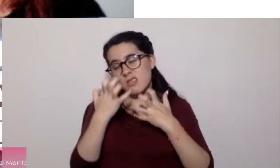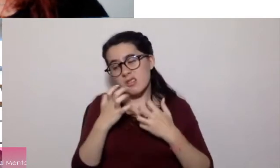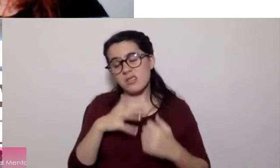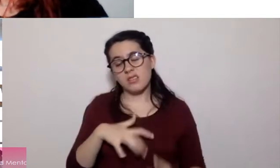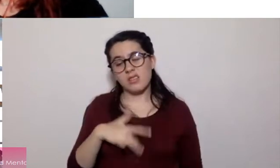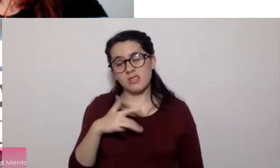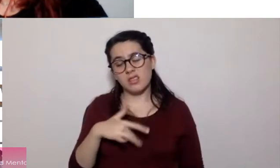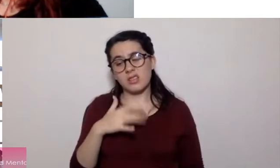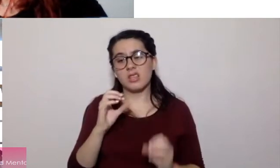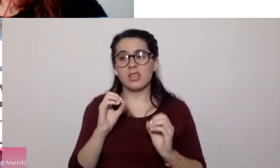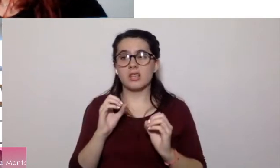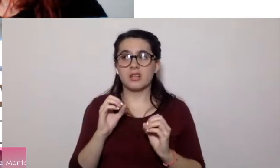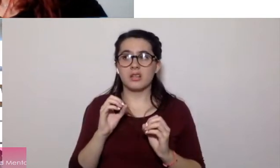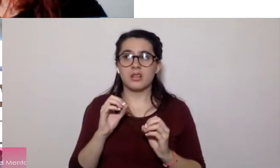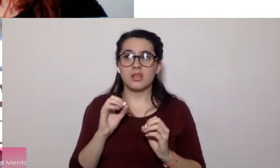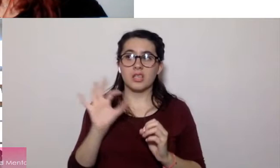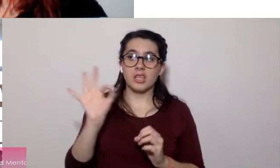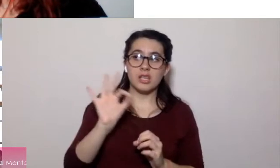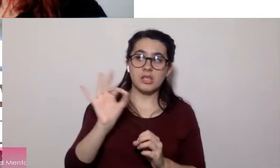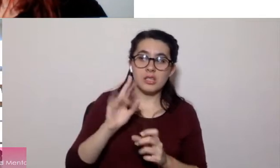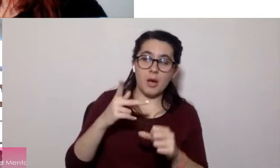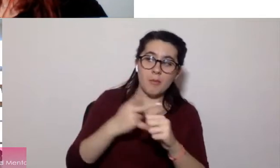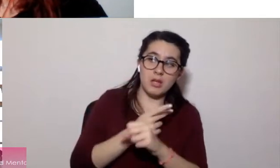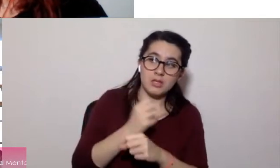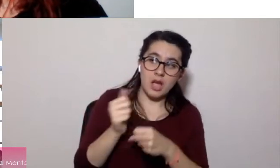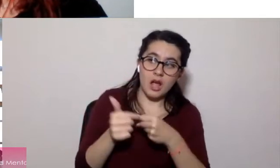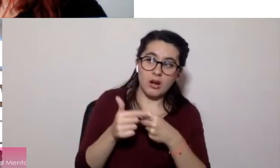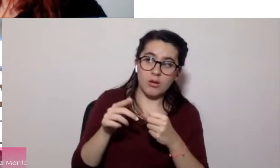seguramente algo malo va a pasar, ¿no? Como